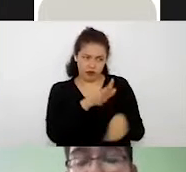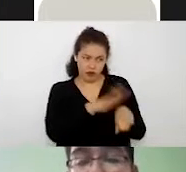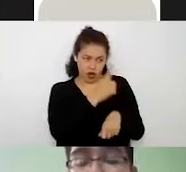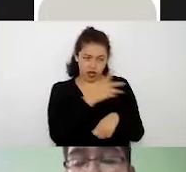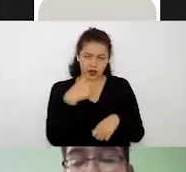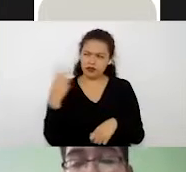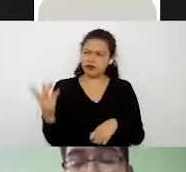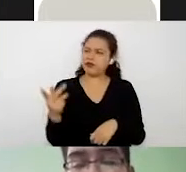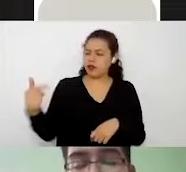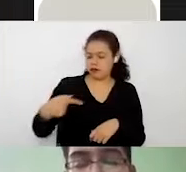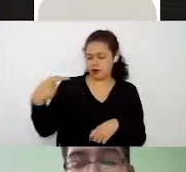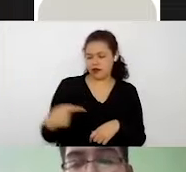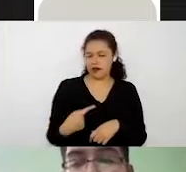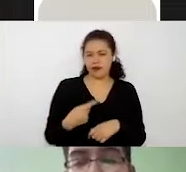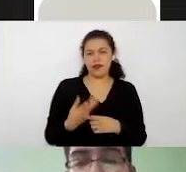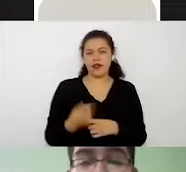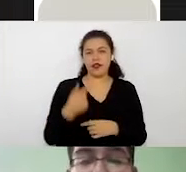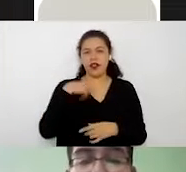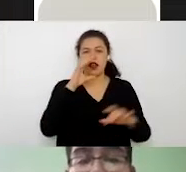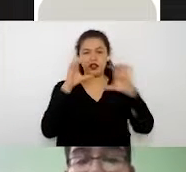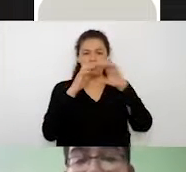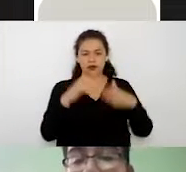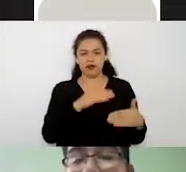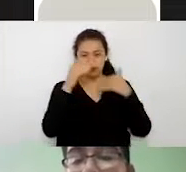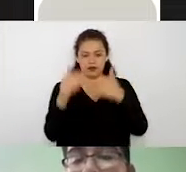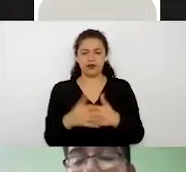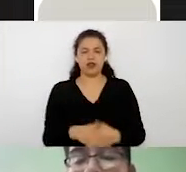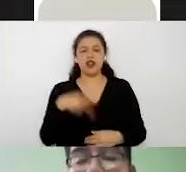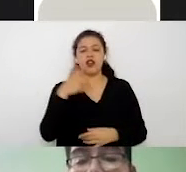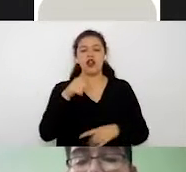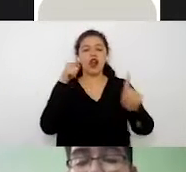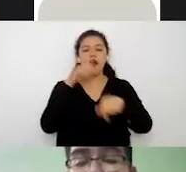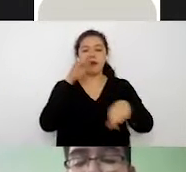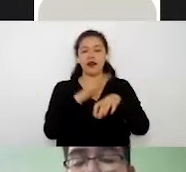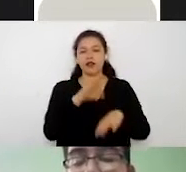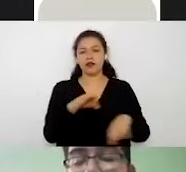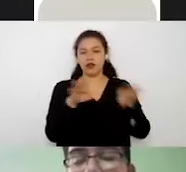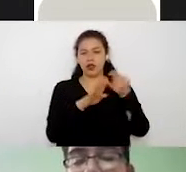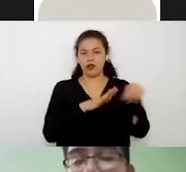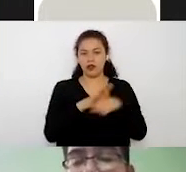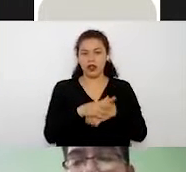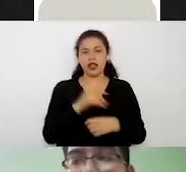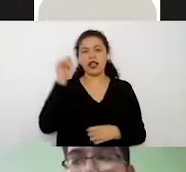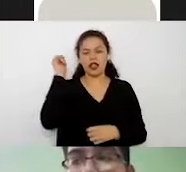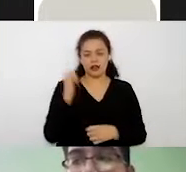La brigada de comunicación, ahorita lo vamos a ver un poquito más adelante, su función principal es la de siempre